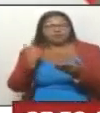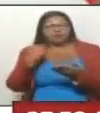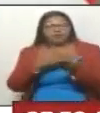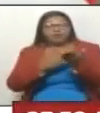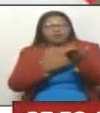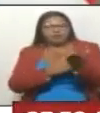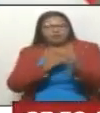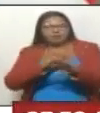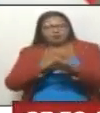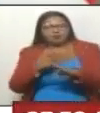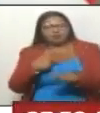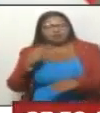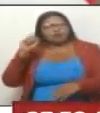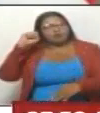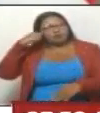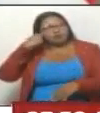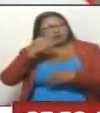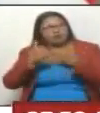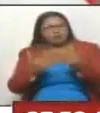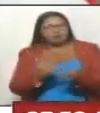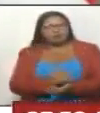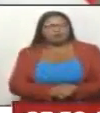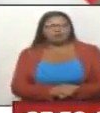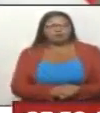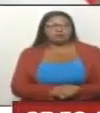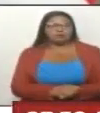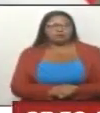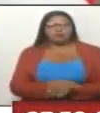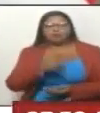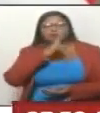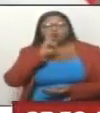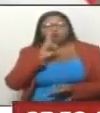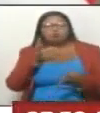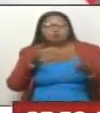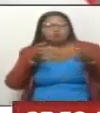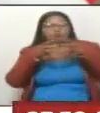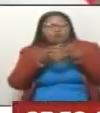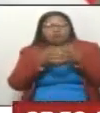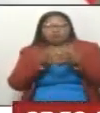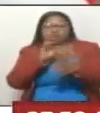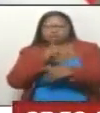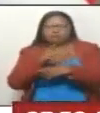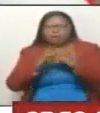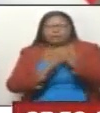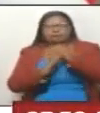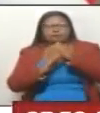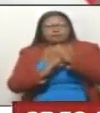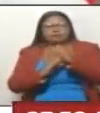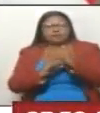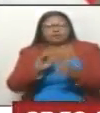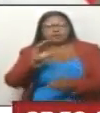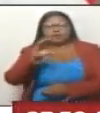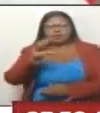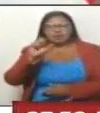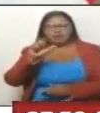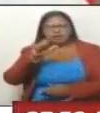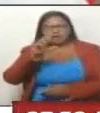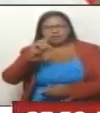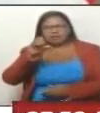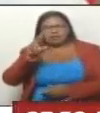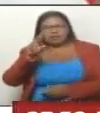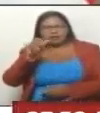realidad recuerdan que se nombró una comisión bicameral presidida por el doctor Caldera para ir